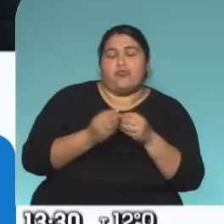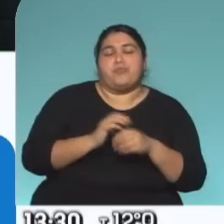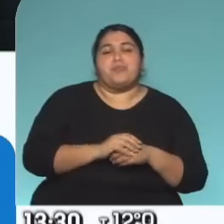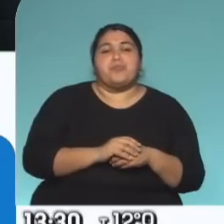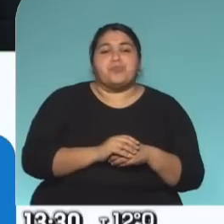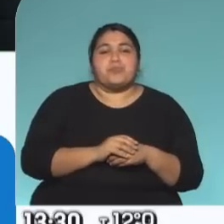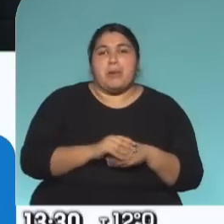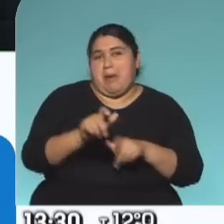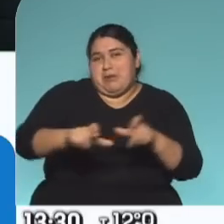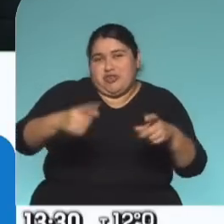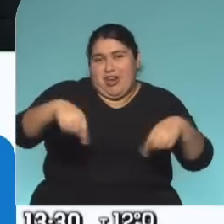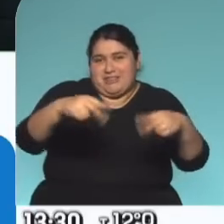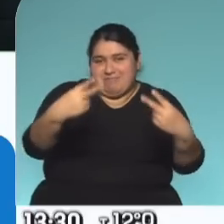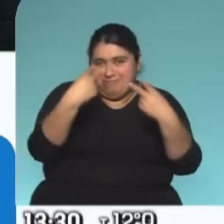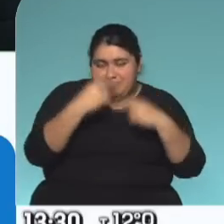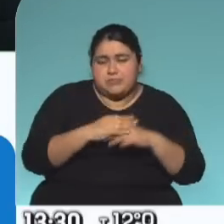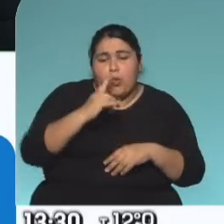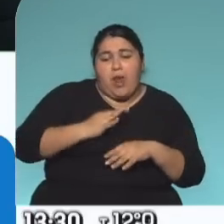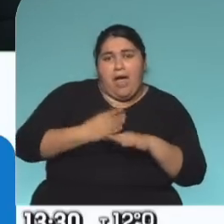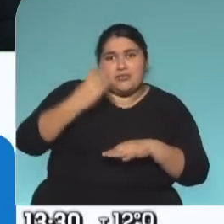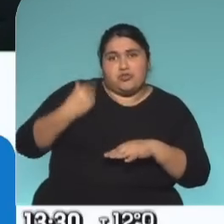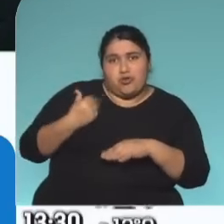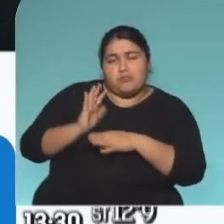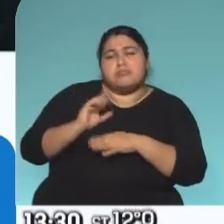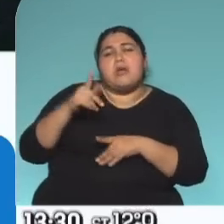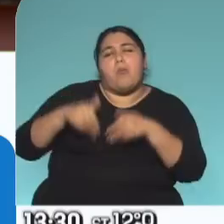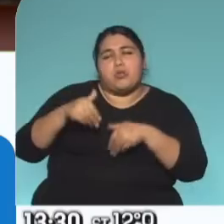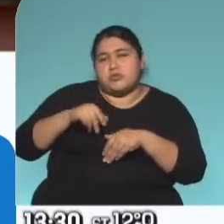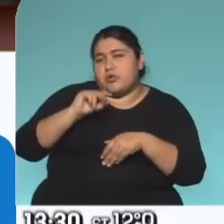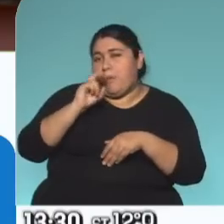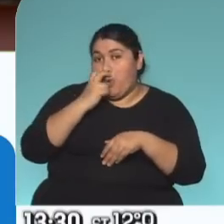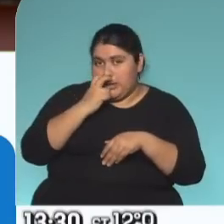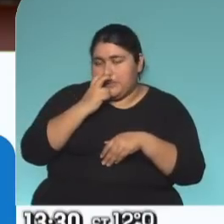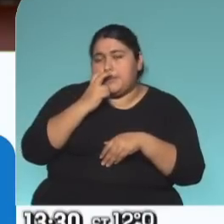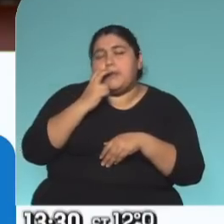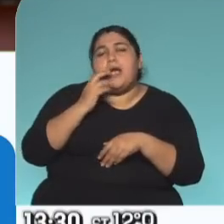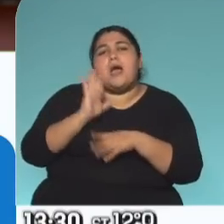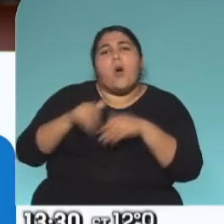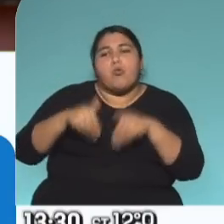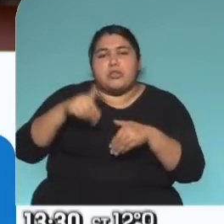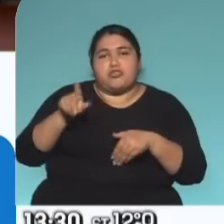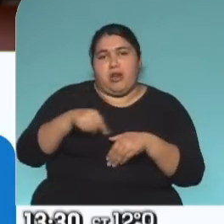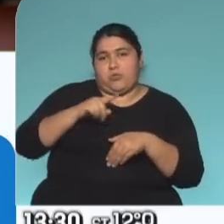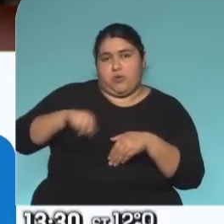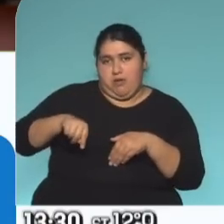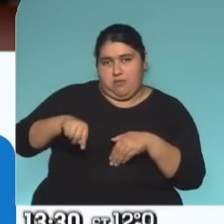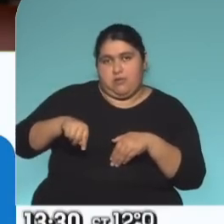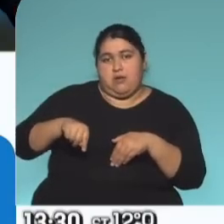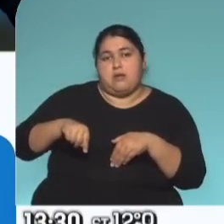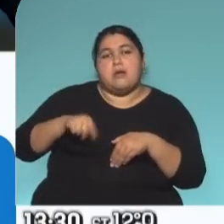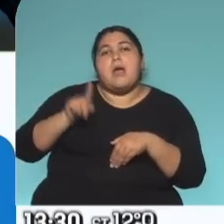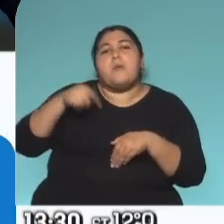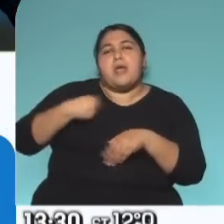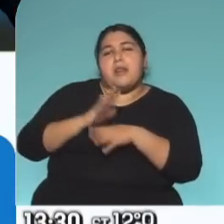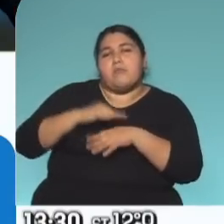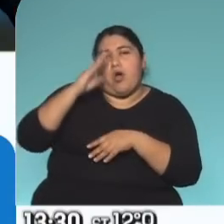programa. Hace un año hubo una elección en Bolivia que terminó anulada, ¿no?, fruto de un golpe